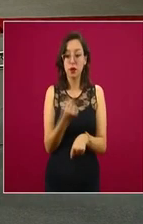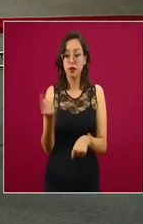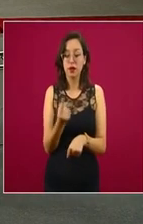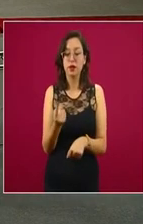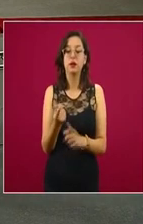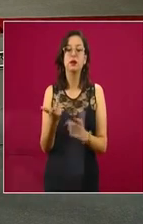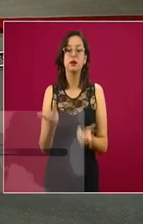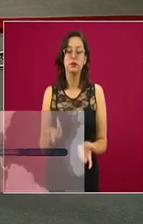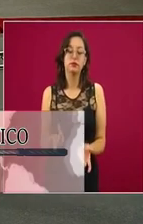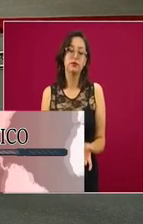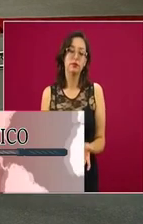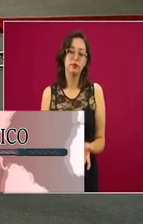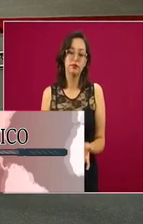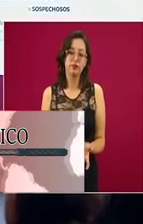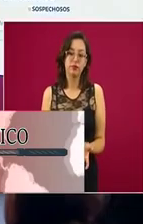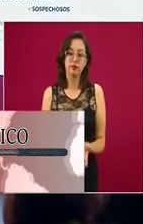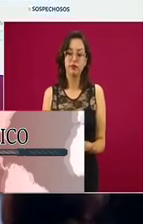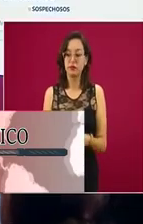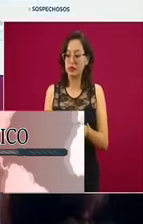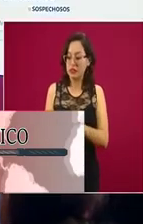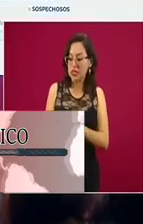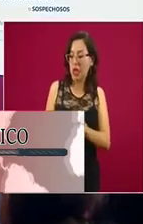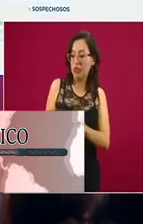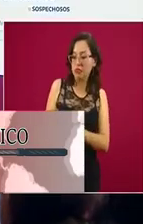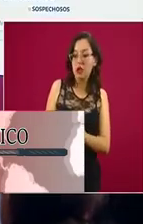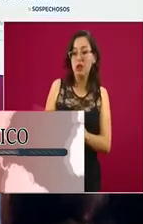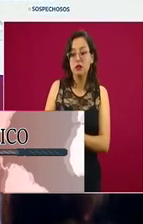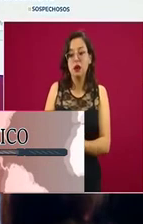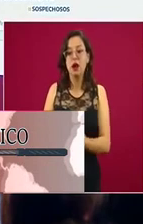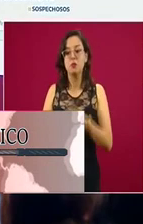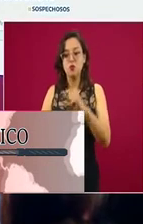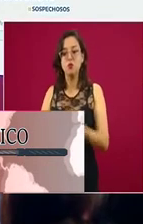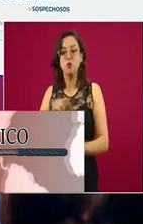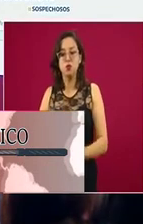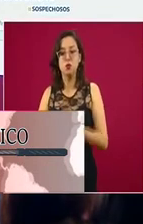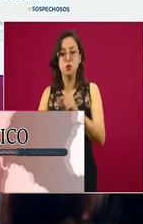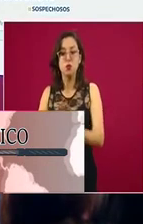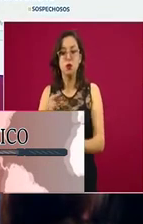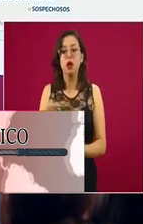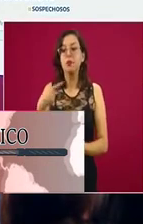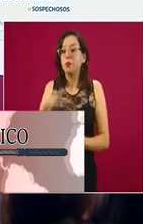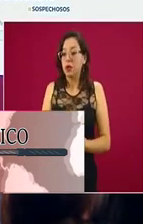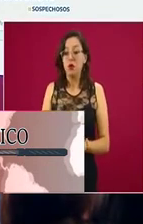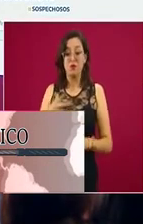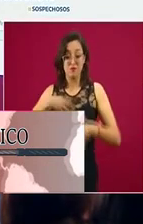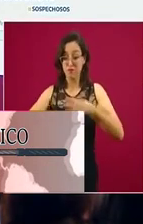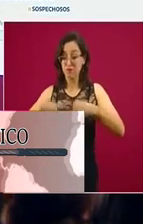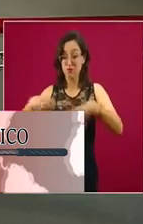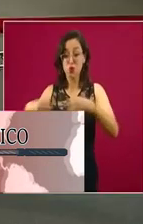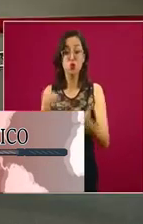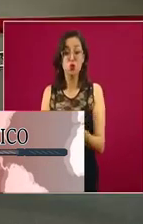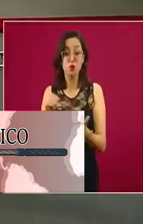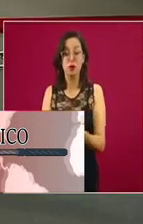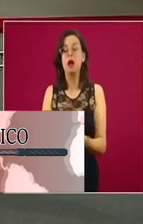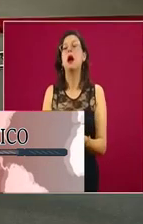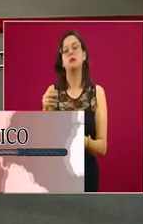presentando un día unos, otro día otros, etcétera, pero en la medida en que sigue activa la epidemia, cada día hay